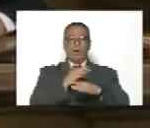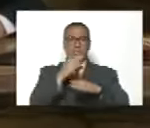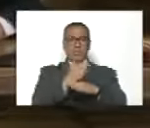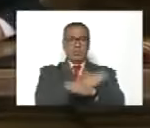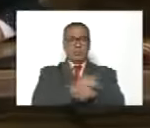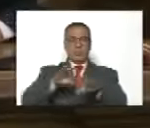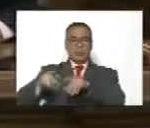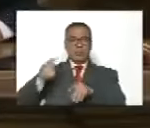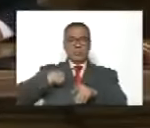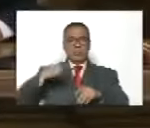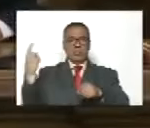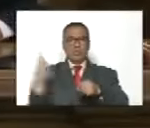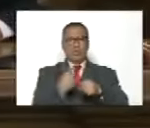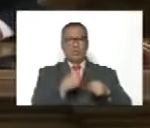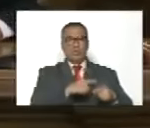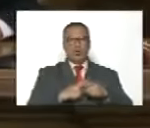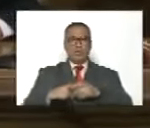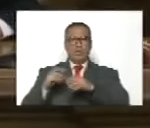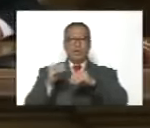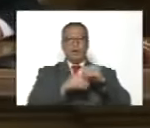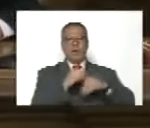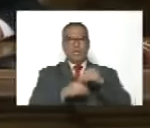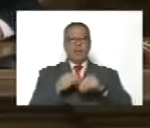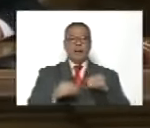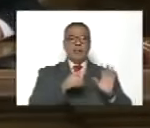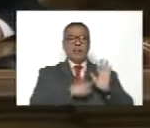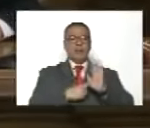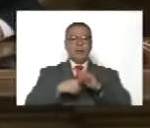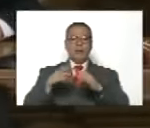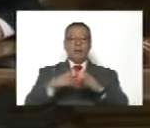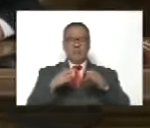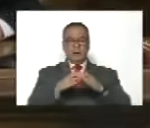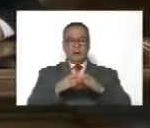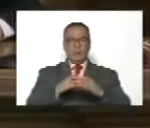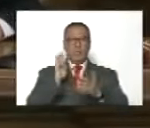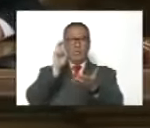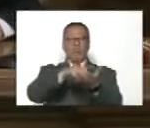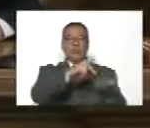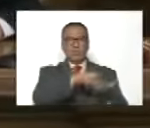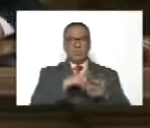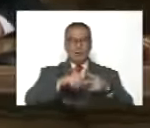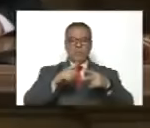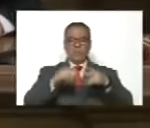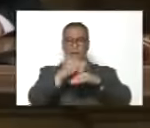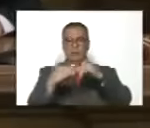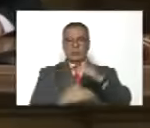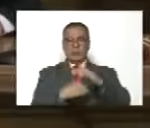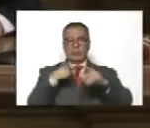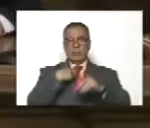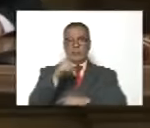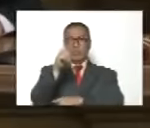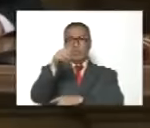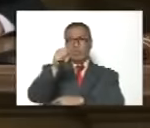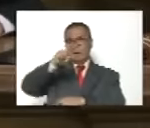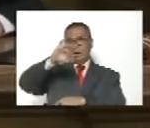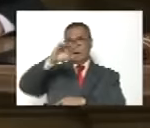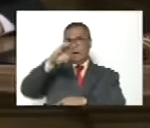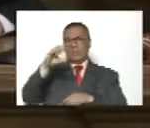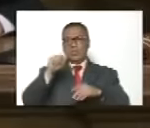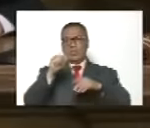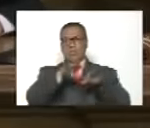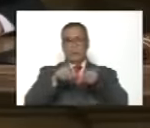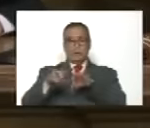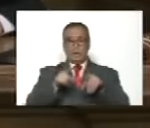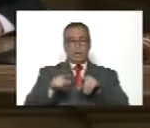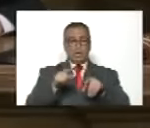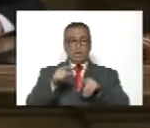de Secretaría de la Existencia del Quórum Reglamentario, abrió la sesión ordinaria con la asistencia de la segunda vicepresidenta, diputada América Pérez, de la secretaria